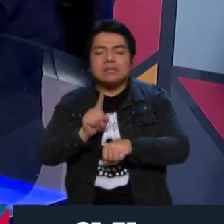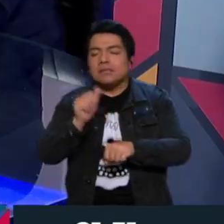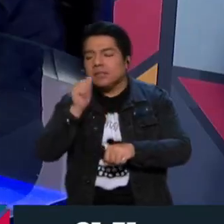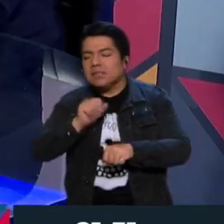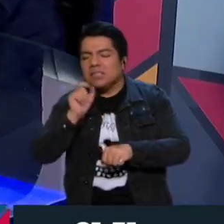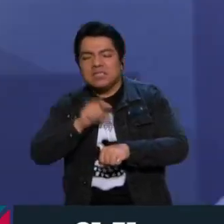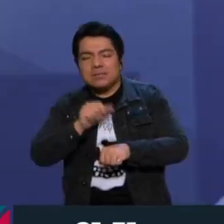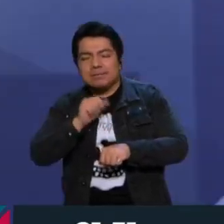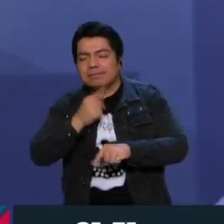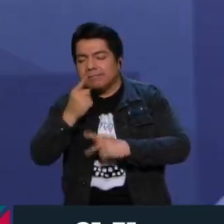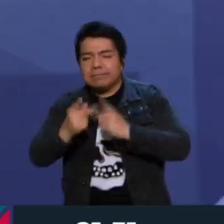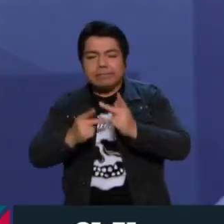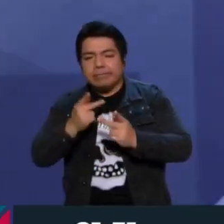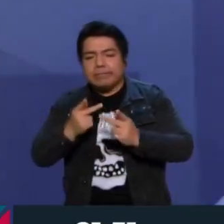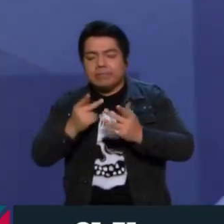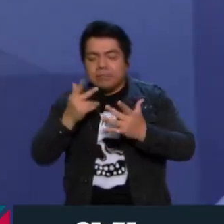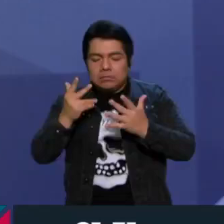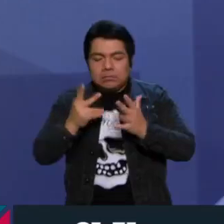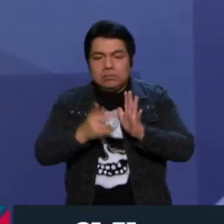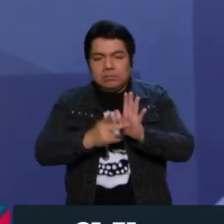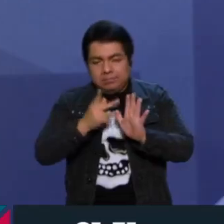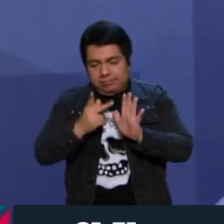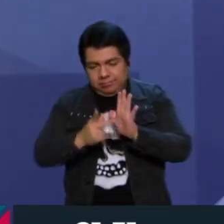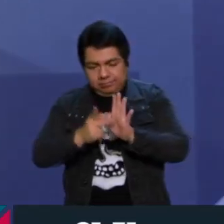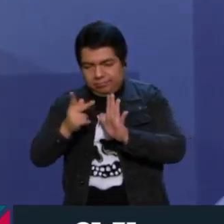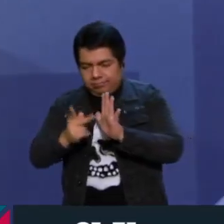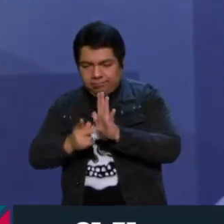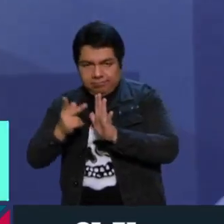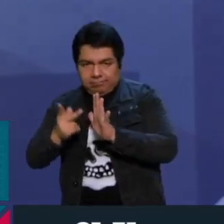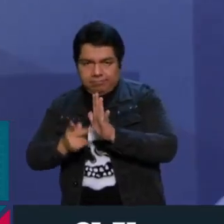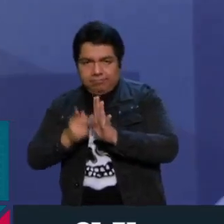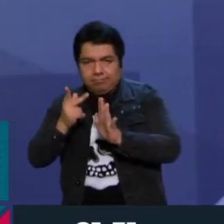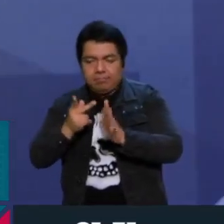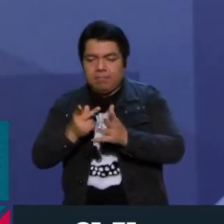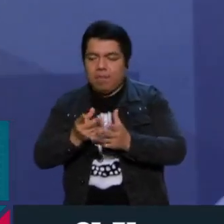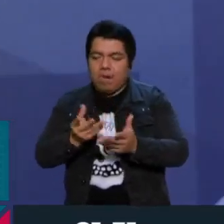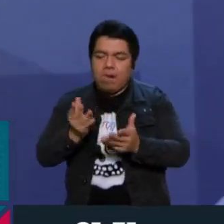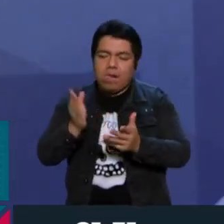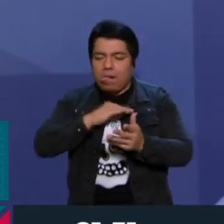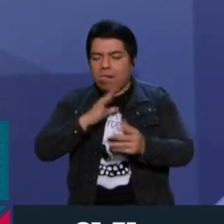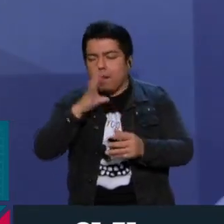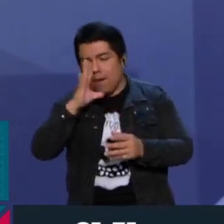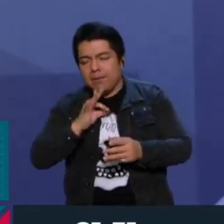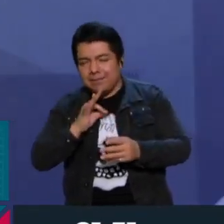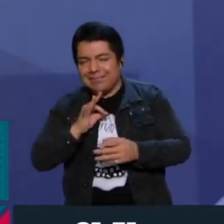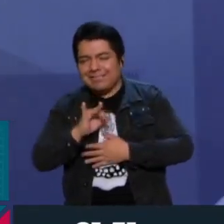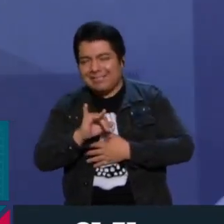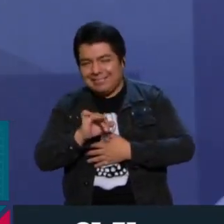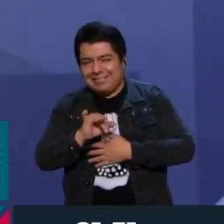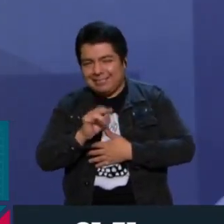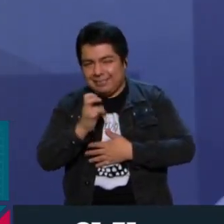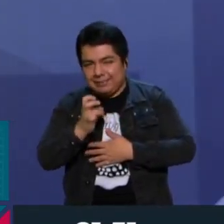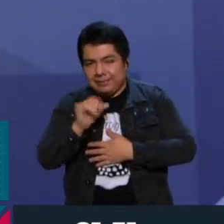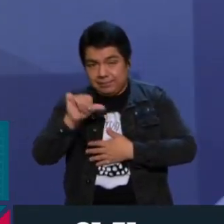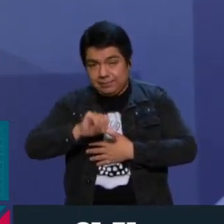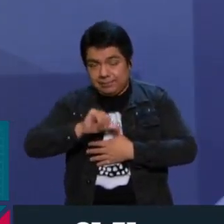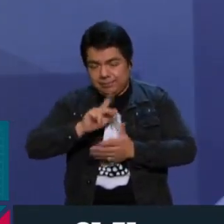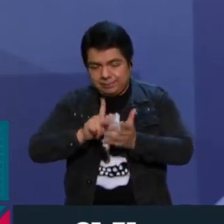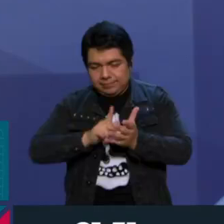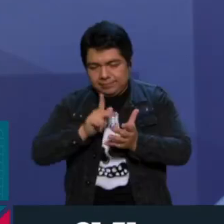Entonces uno empieza a repetirse para no embarrarla. Y pues eso voy a hacer ahora